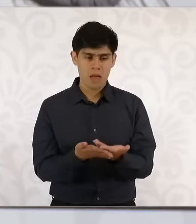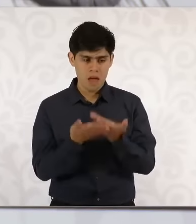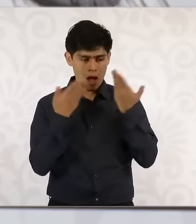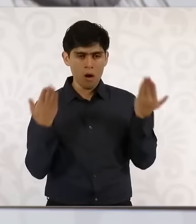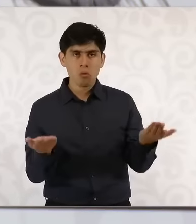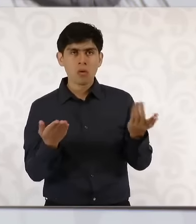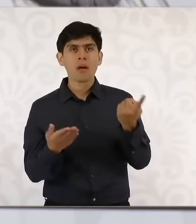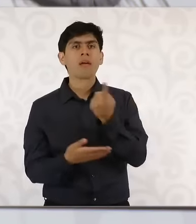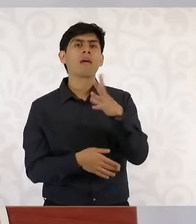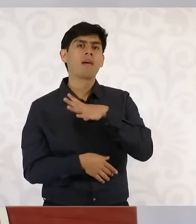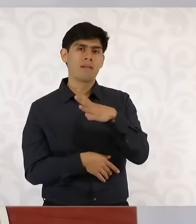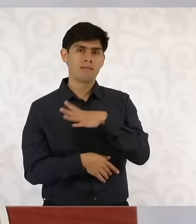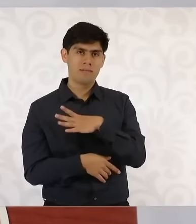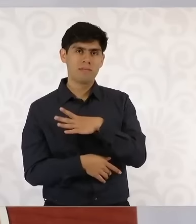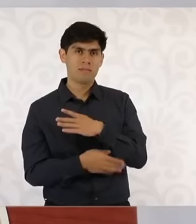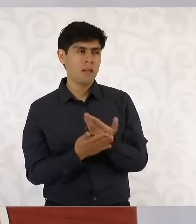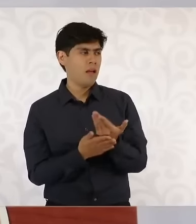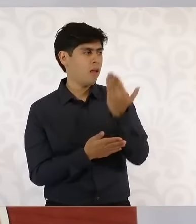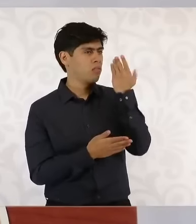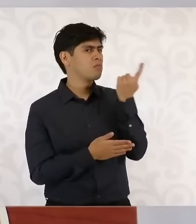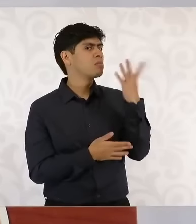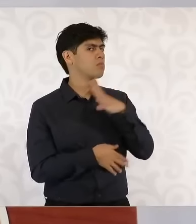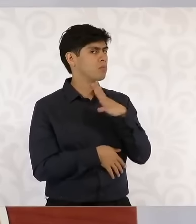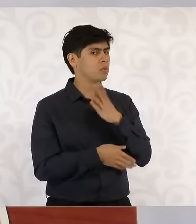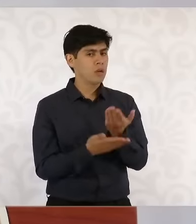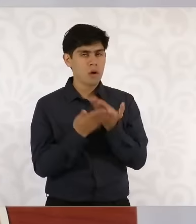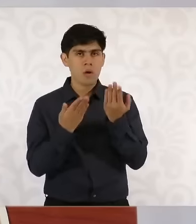¿Qué había en nuestro país? ¿Y qué hay hoy?